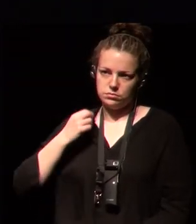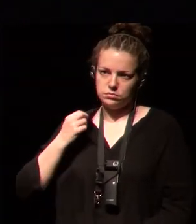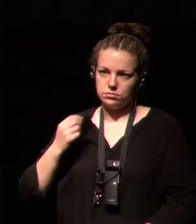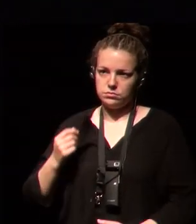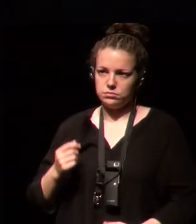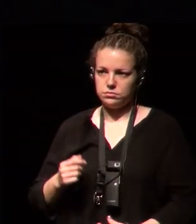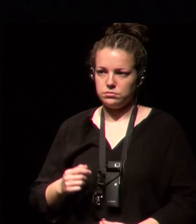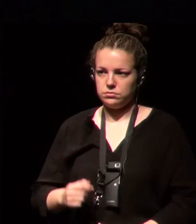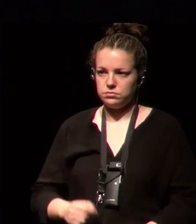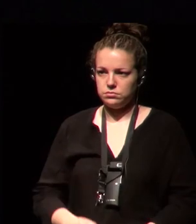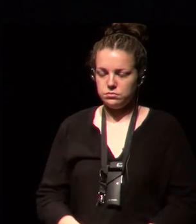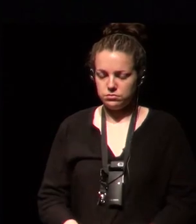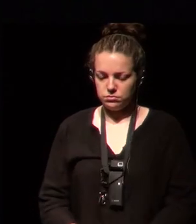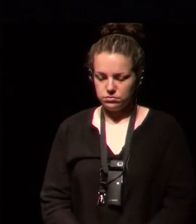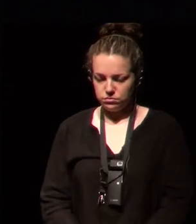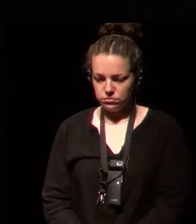to get hold of that.